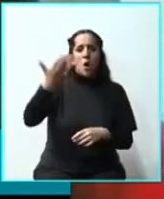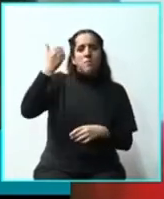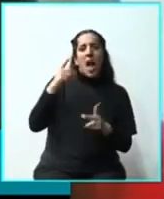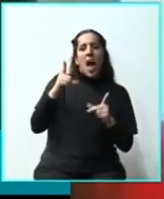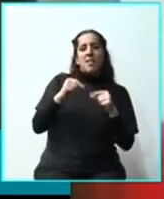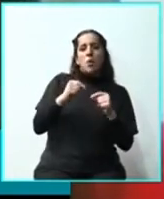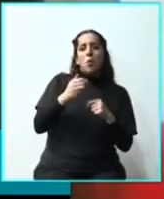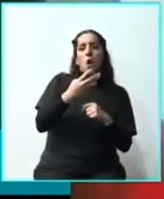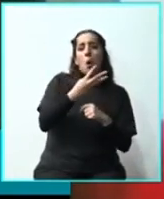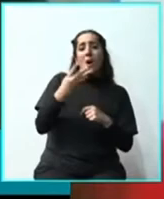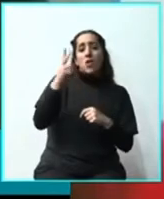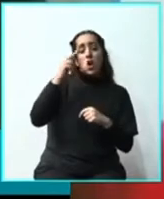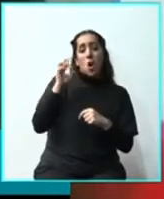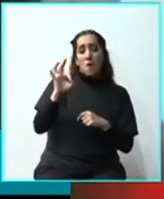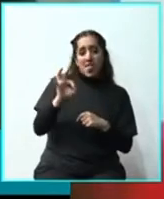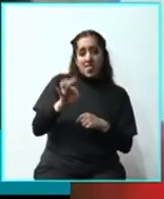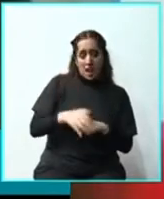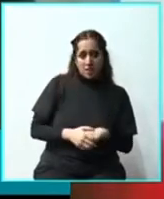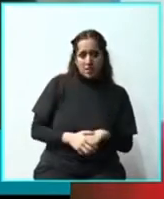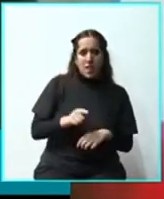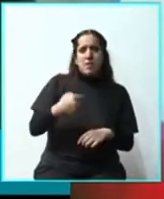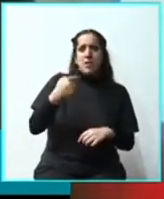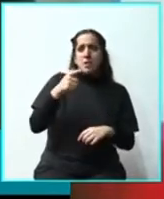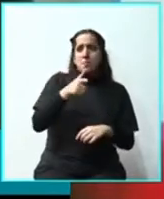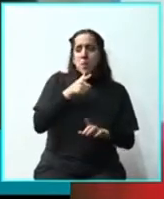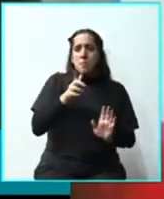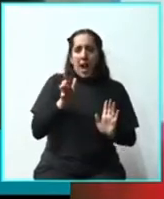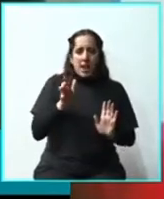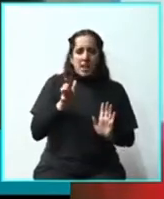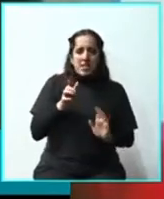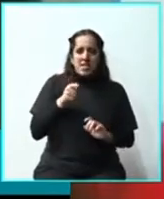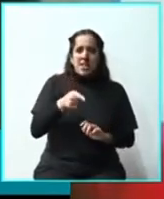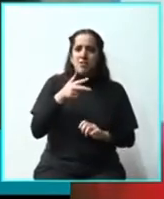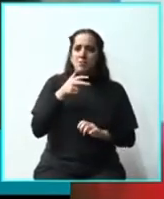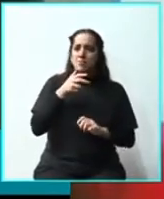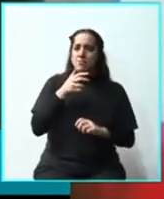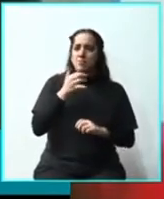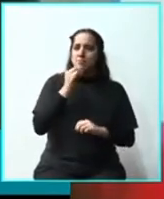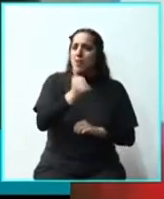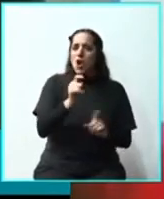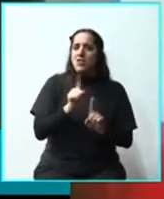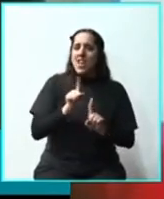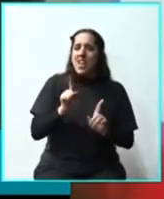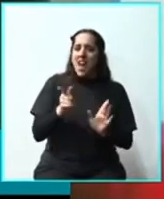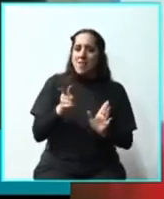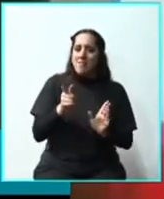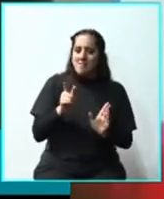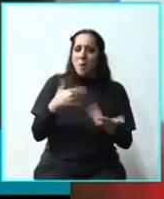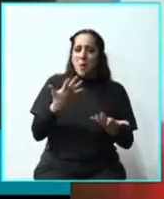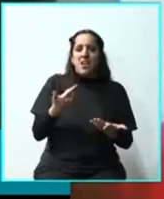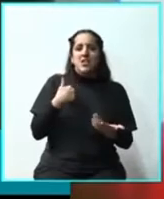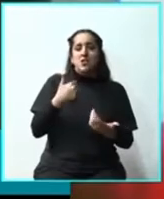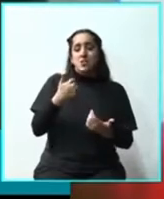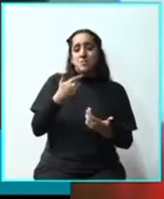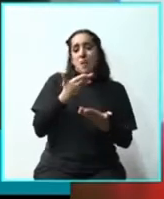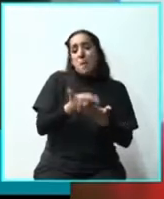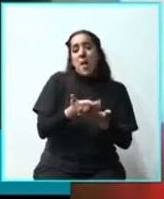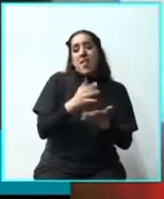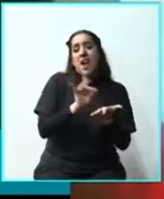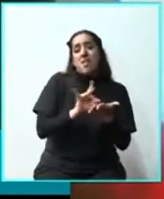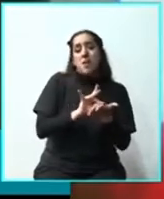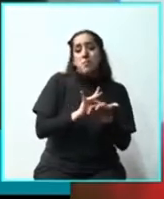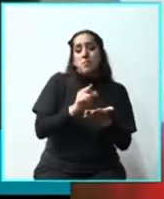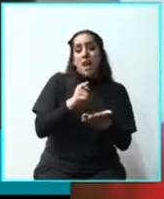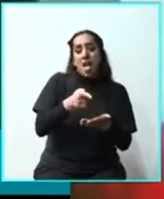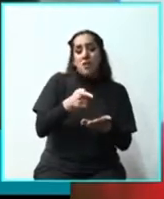artículo 490. Me pareció que no se mencionaban y por eso quería, por su intermedio, pedirle al diputado